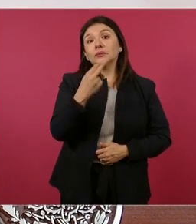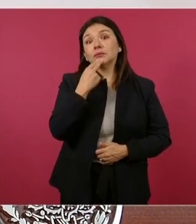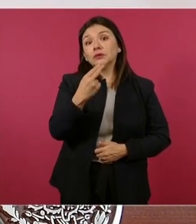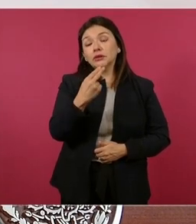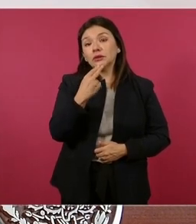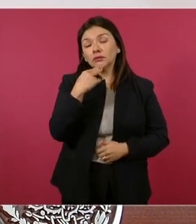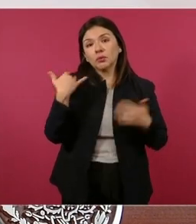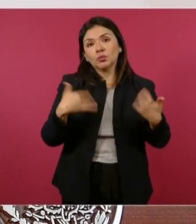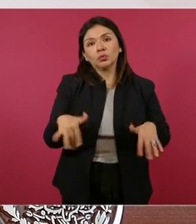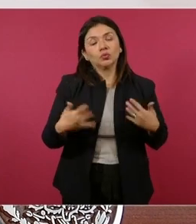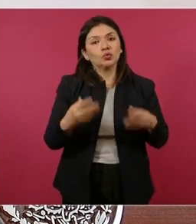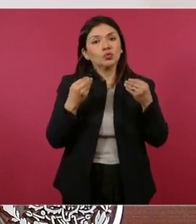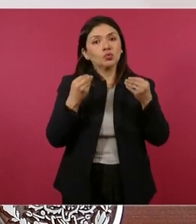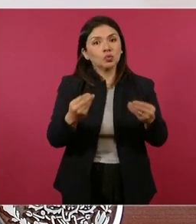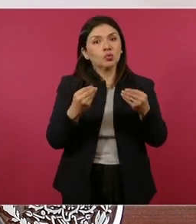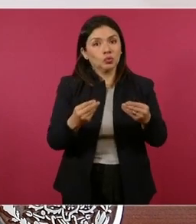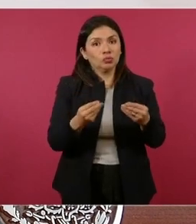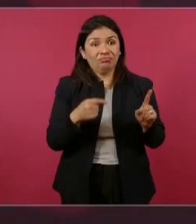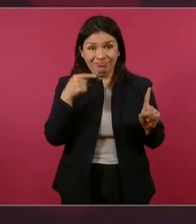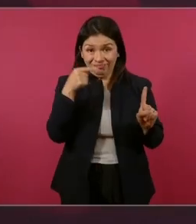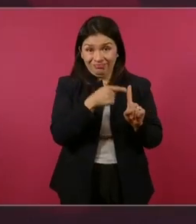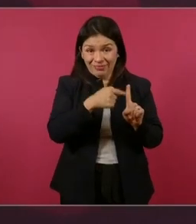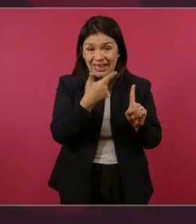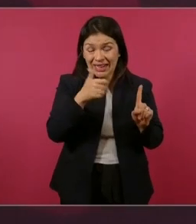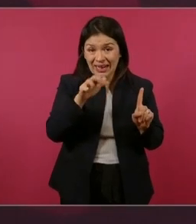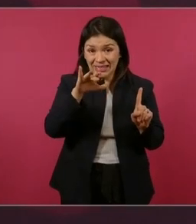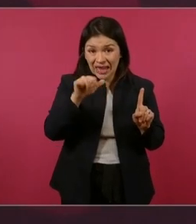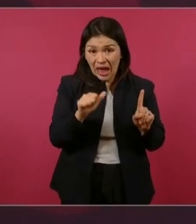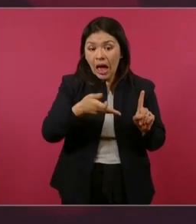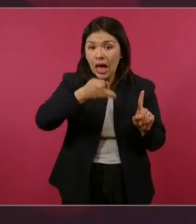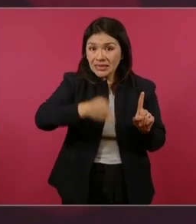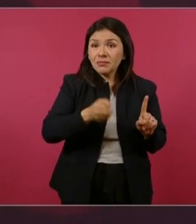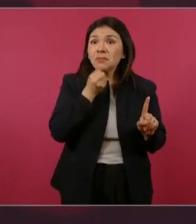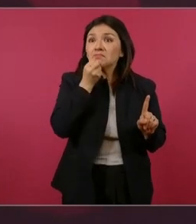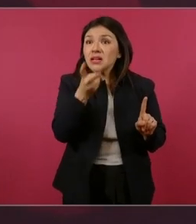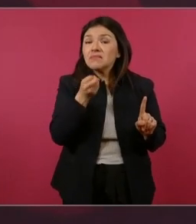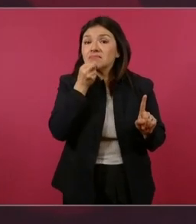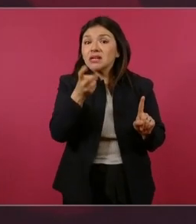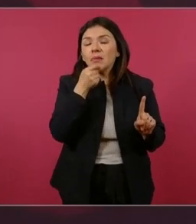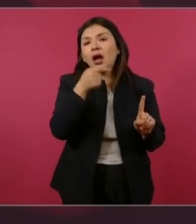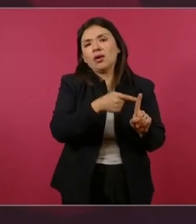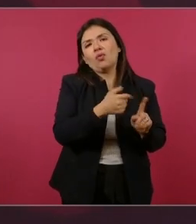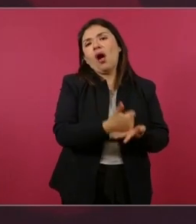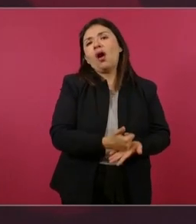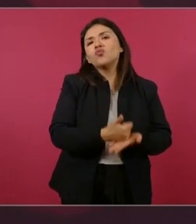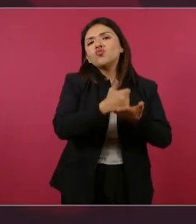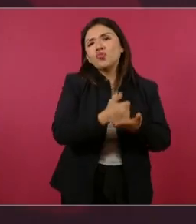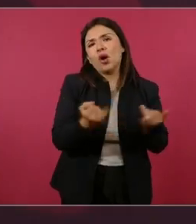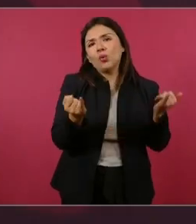ayudaría mucho, él ayudaría. Que cooperara. Sí, él